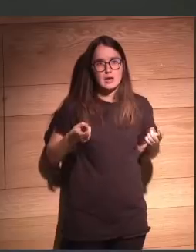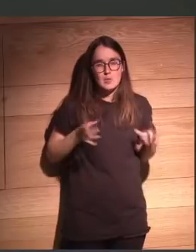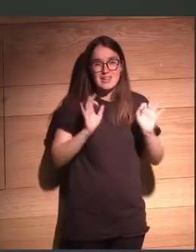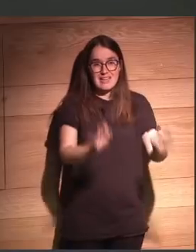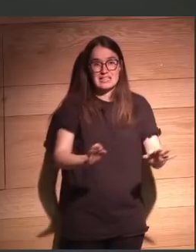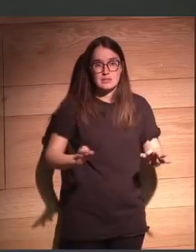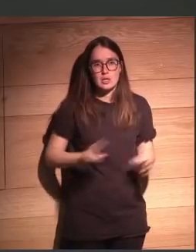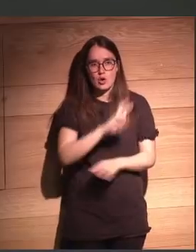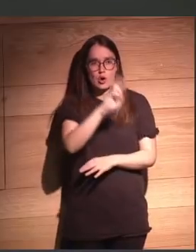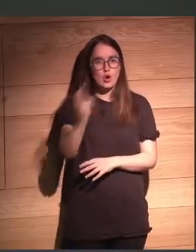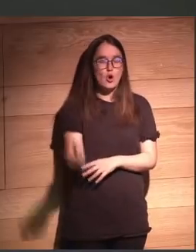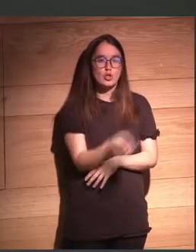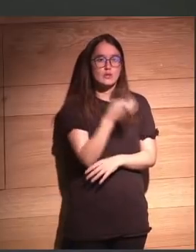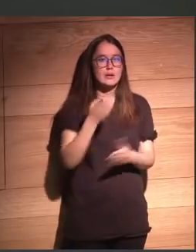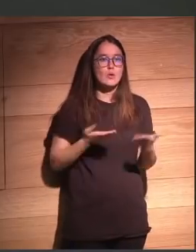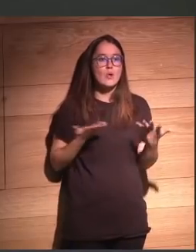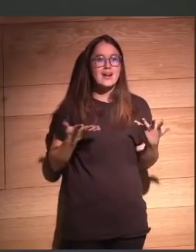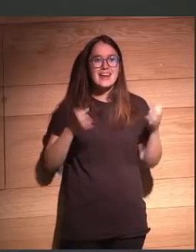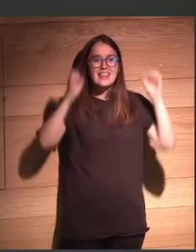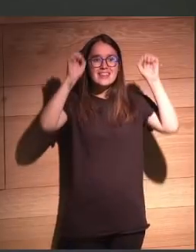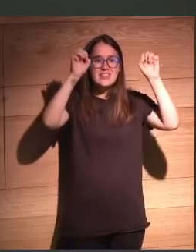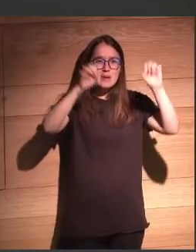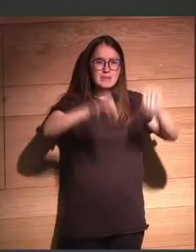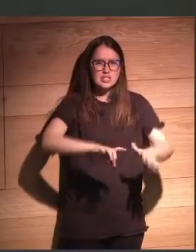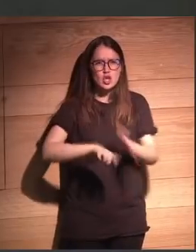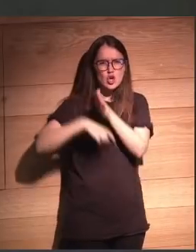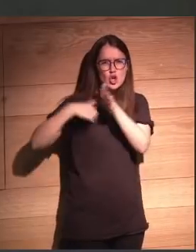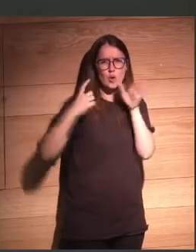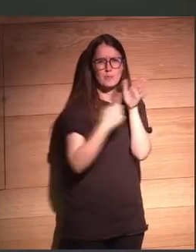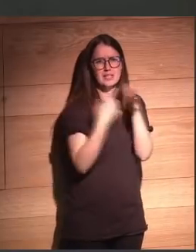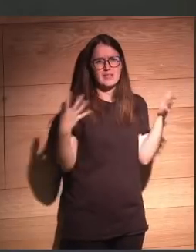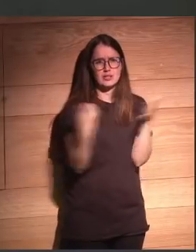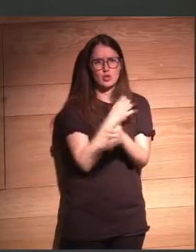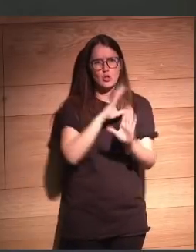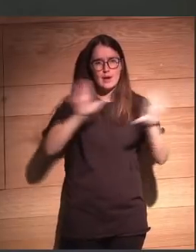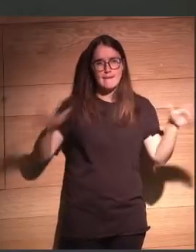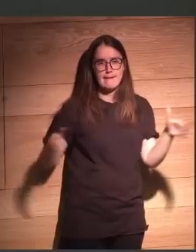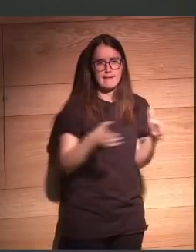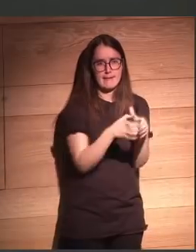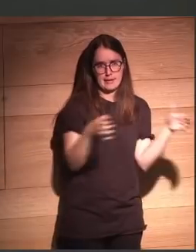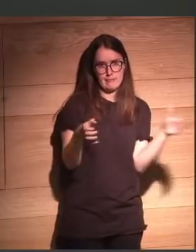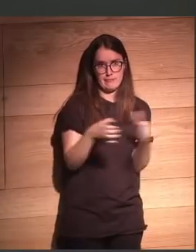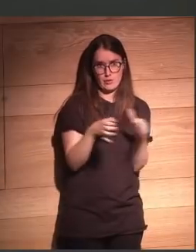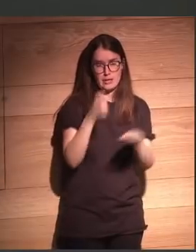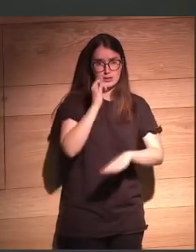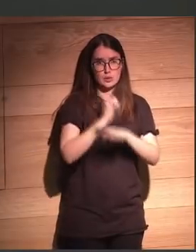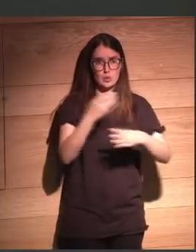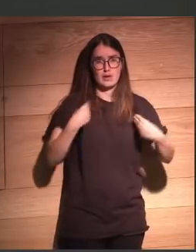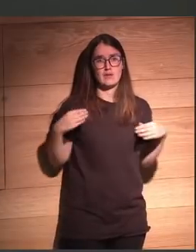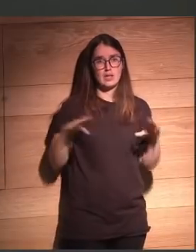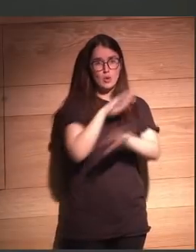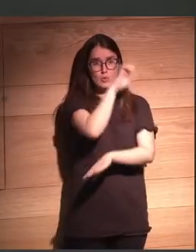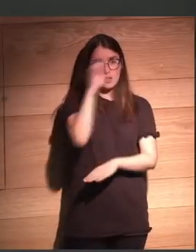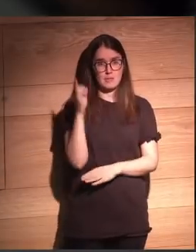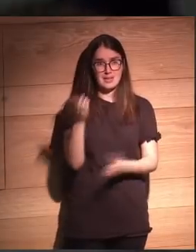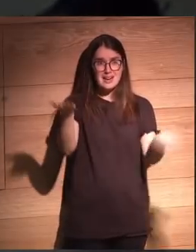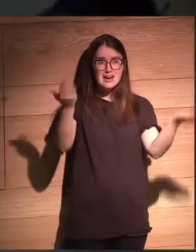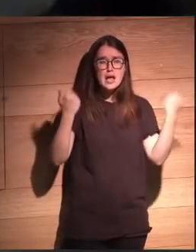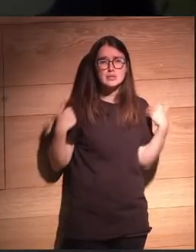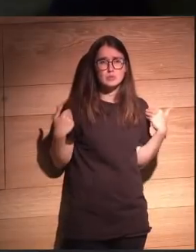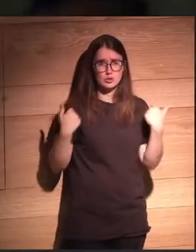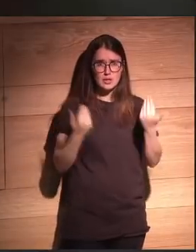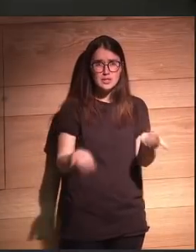pues otra de las medidas a pedir es la dimisión absoluta y total de todo el equipo del IBIMA de la Comunidad de Madrid,